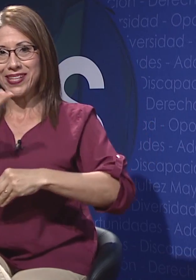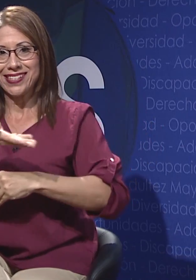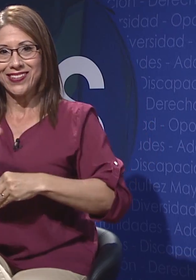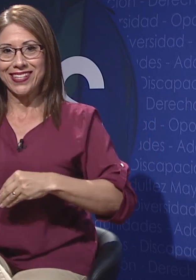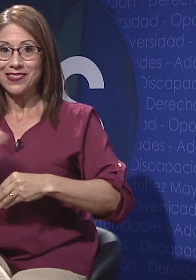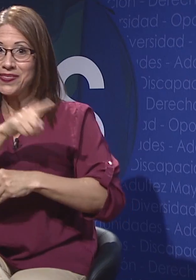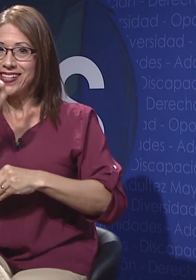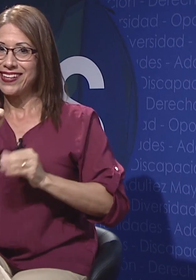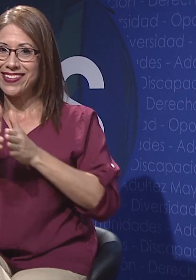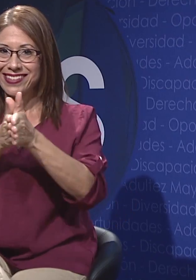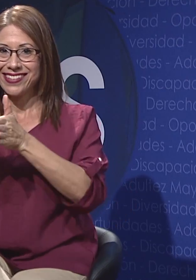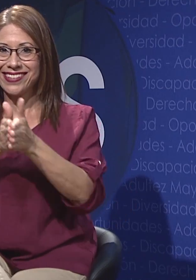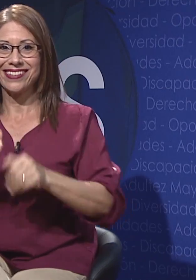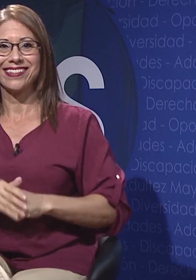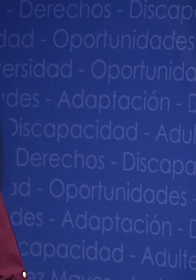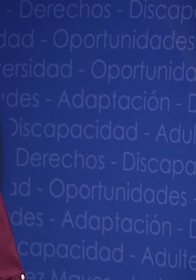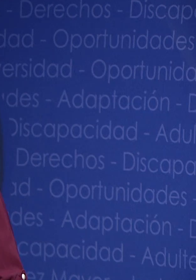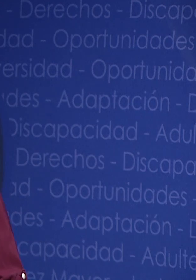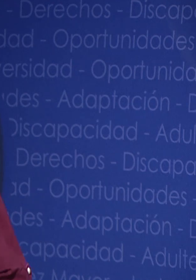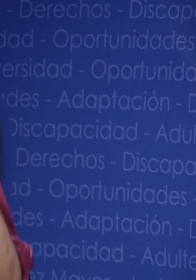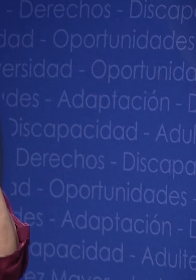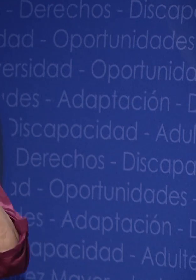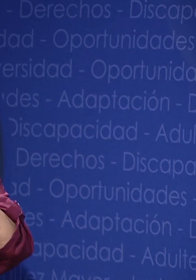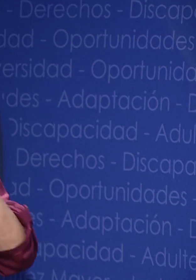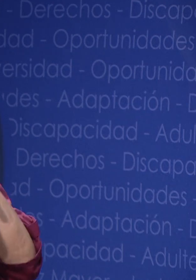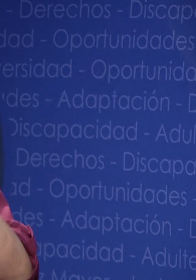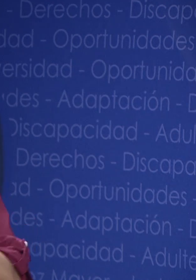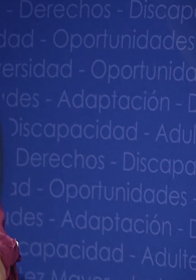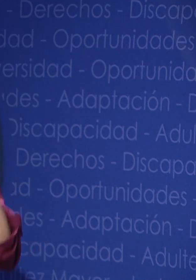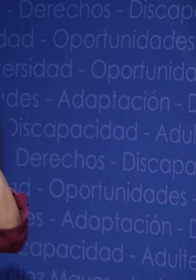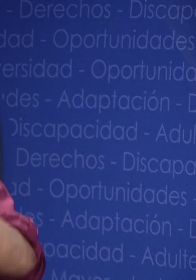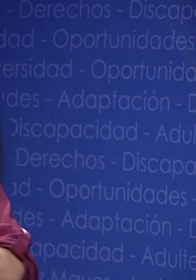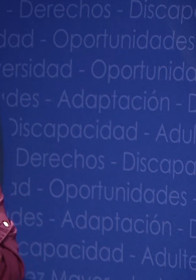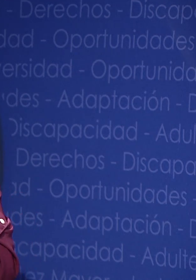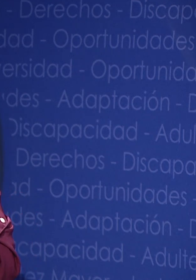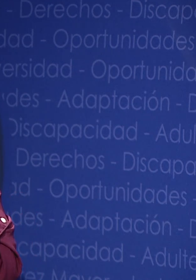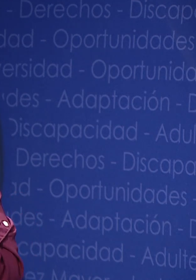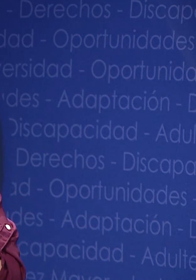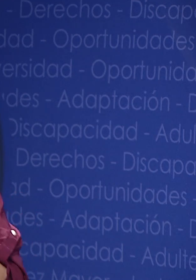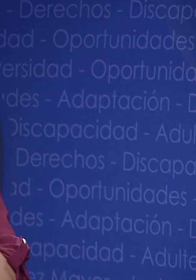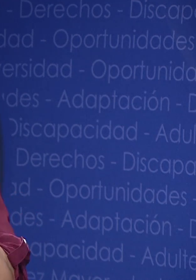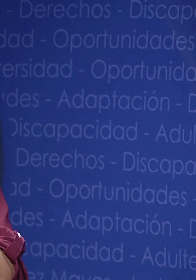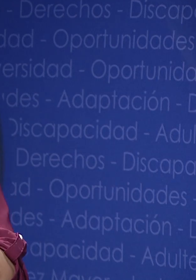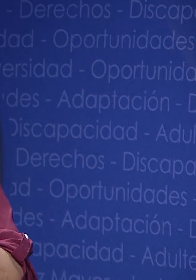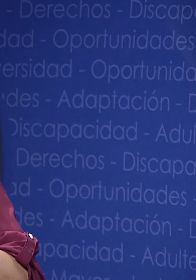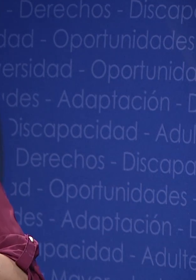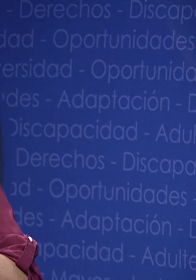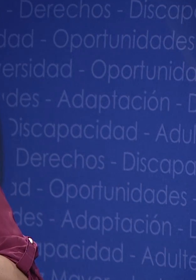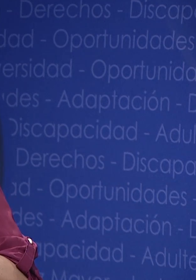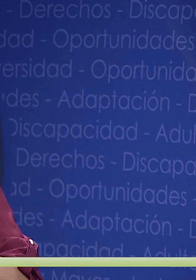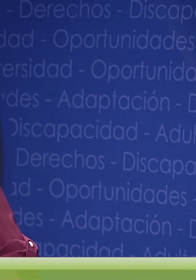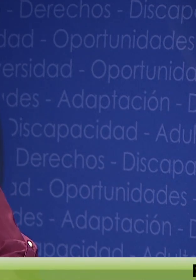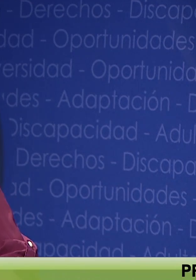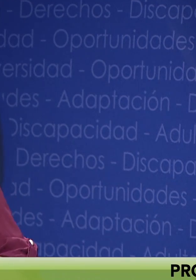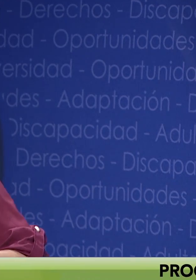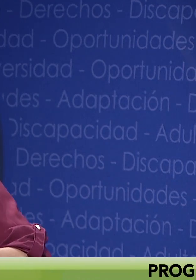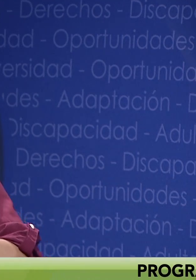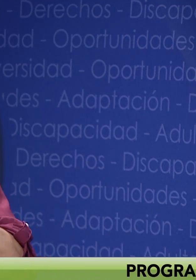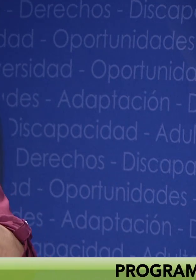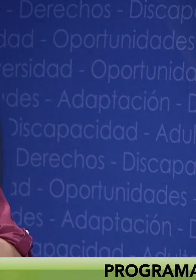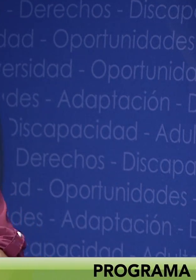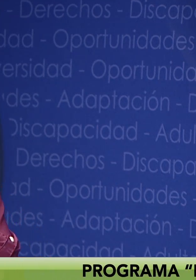No se lo pierda. Por otro lado, si es una persona adulta mayor que disfruta de escuchar radio, le recomendamos La